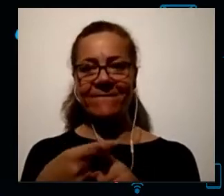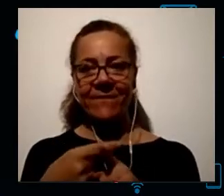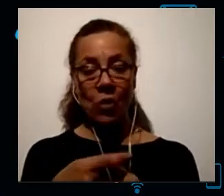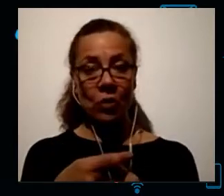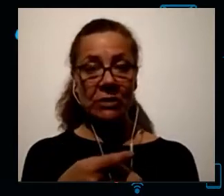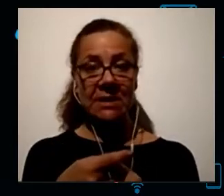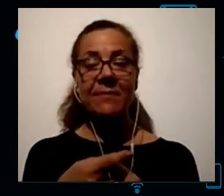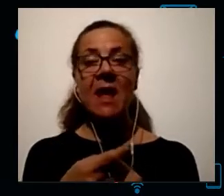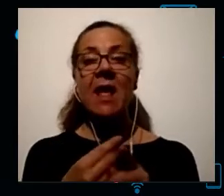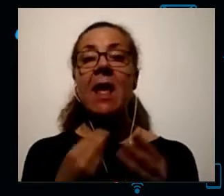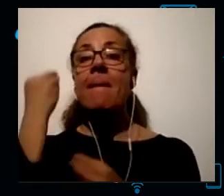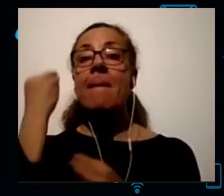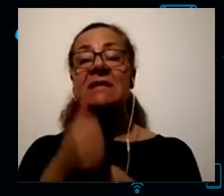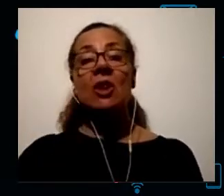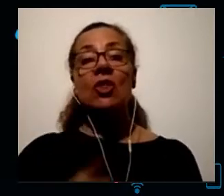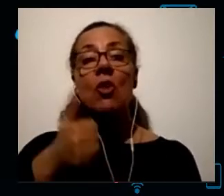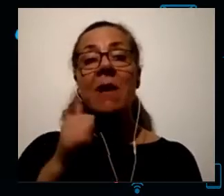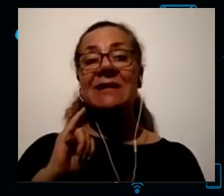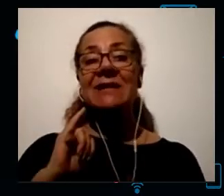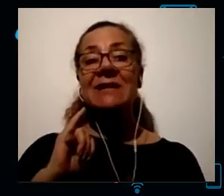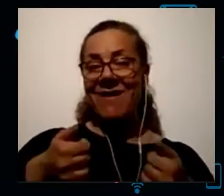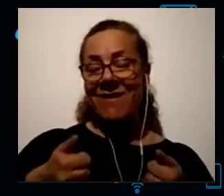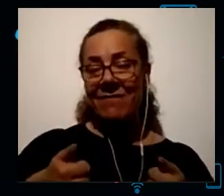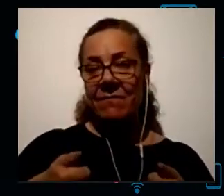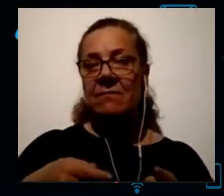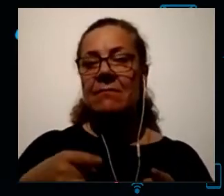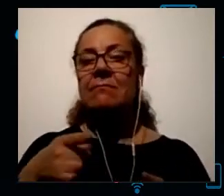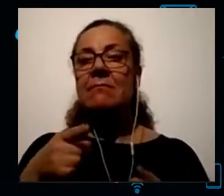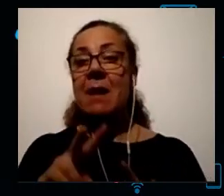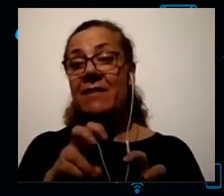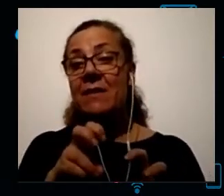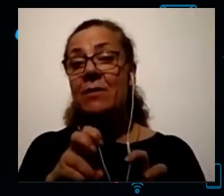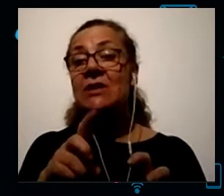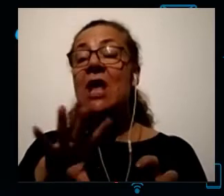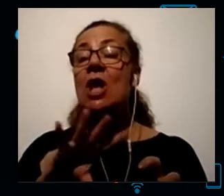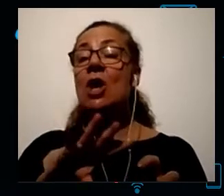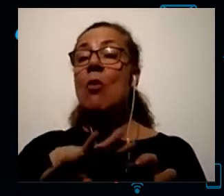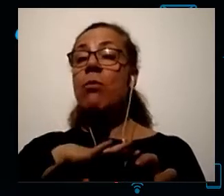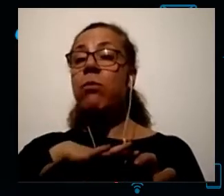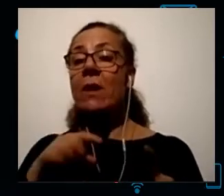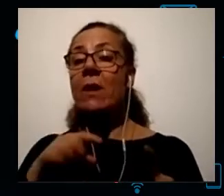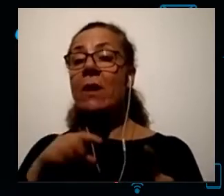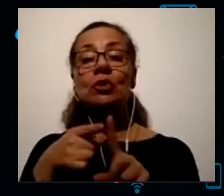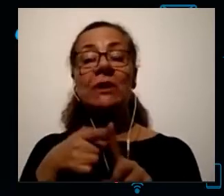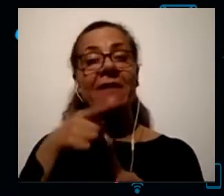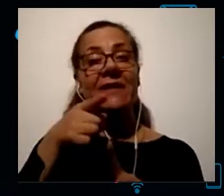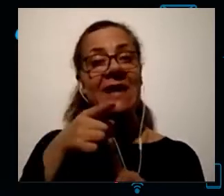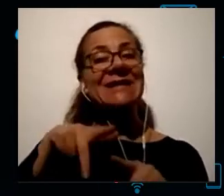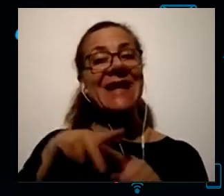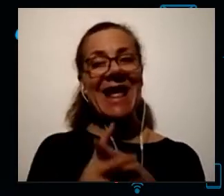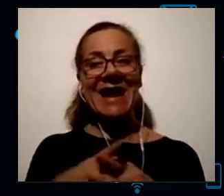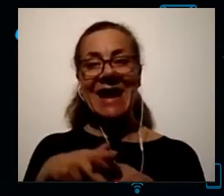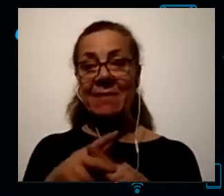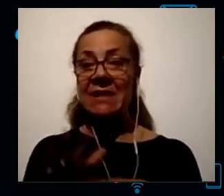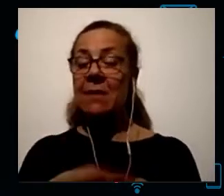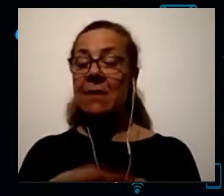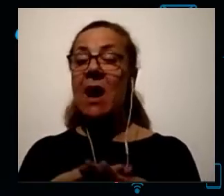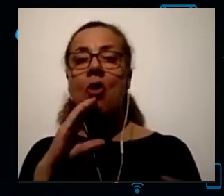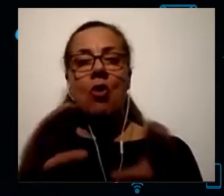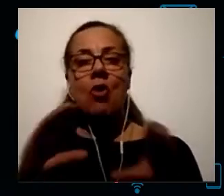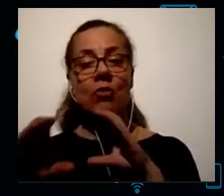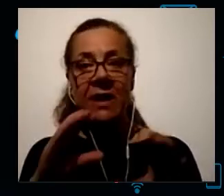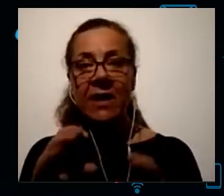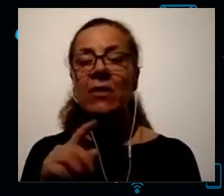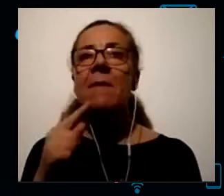de vista más inicial se trata de que seamos capaces de utilizar esas herramientas de comunicación las sistemas de mensajería